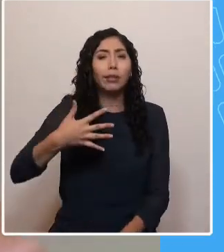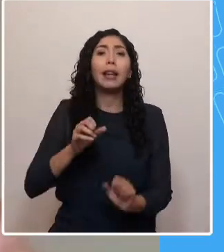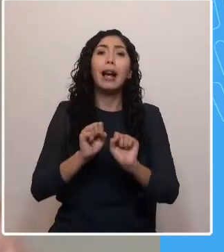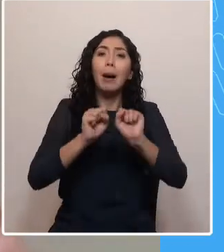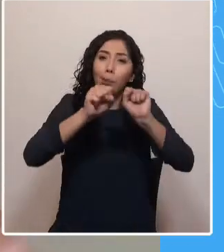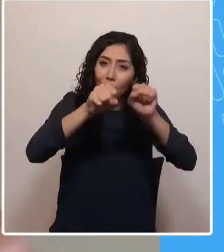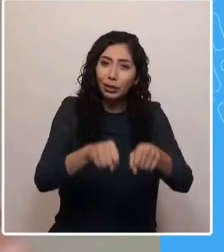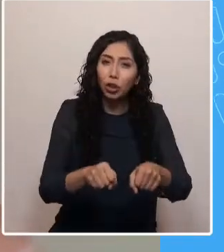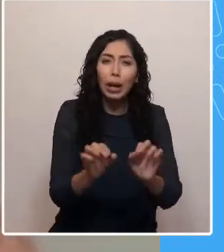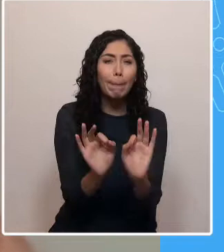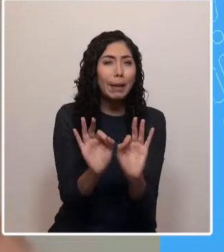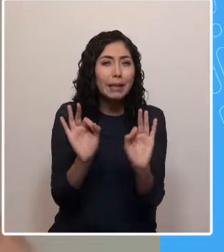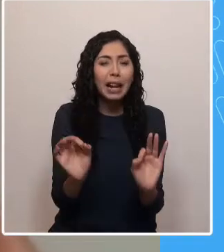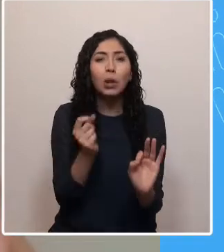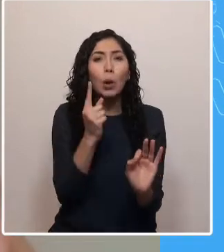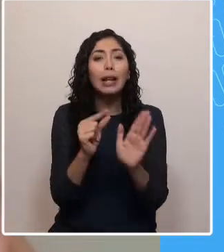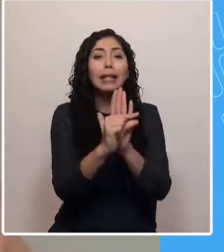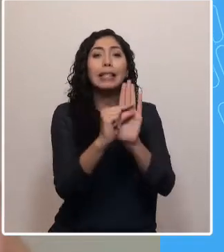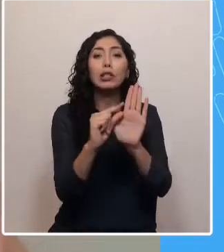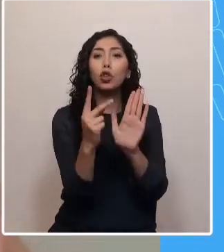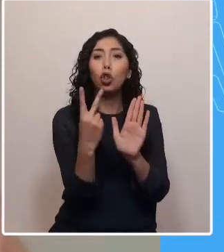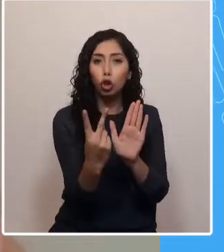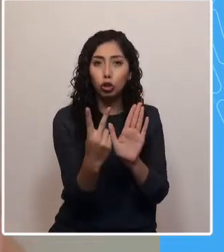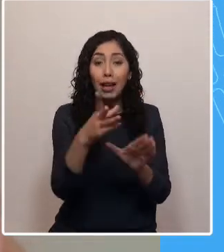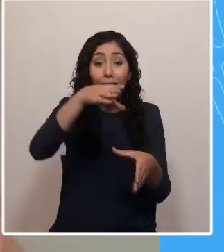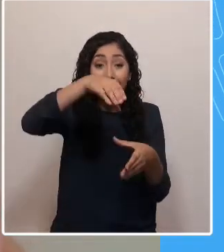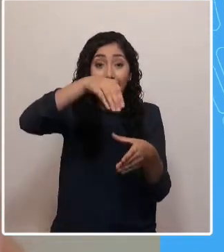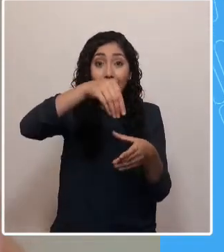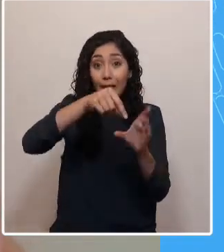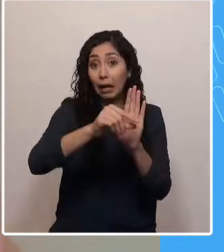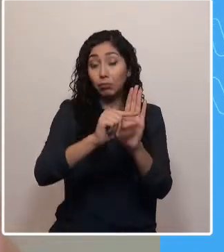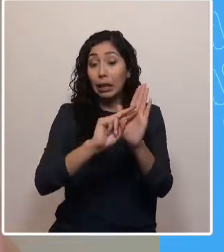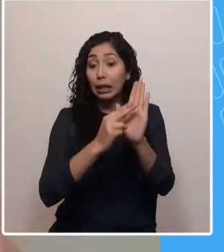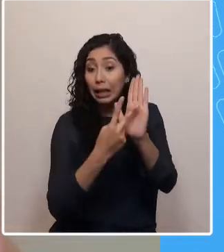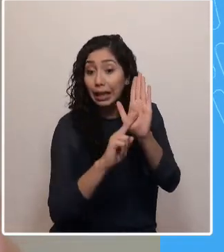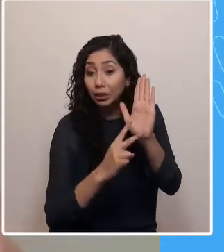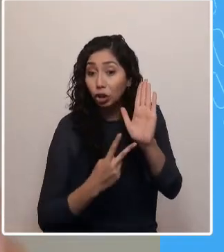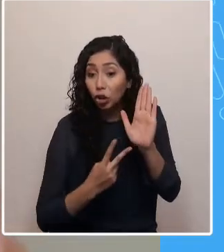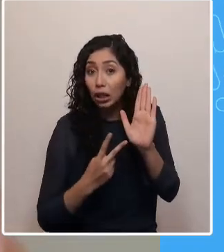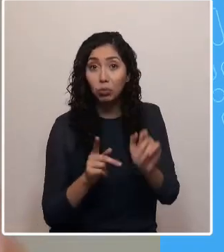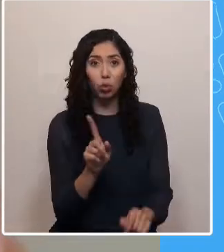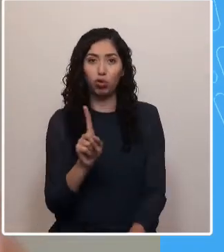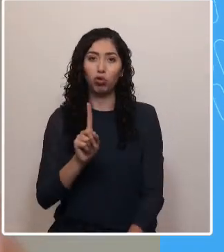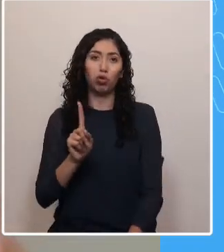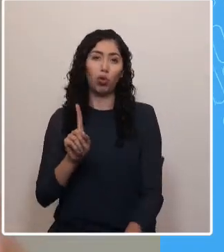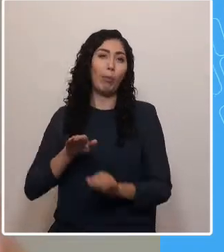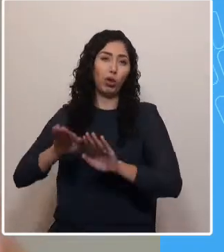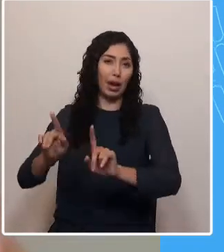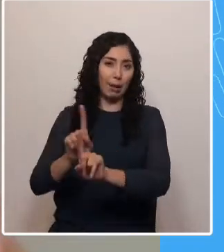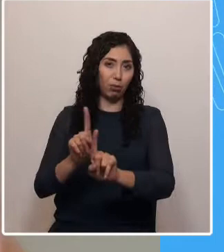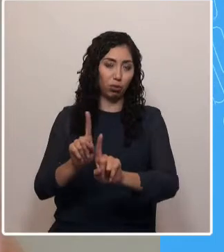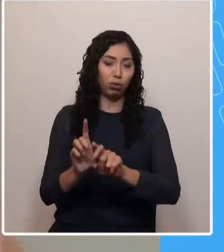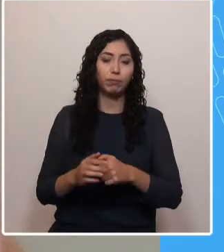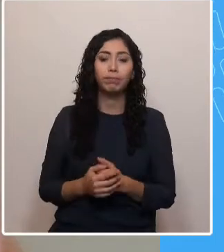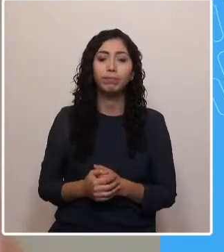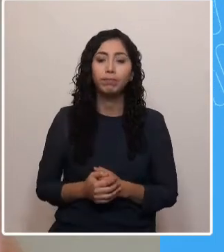especialmente del inciso número 2, de las indicaciones no somos partidarios y